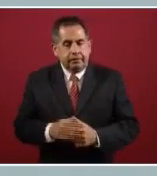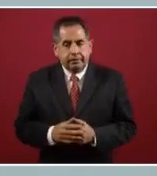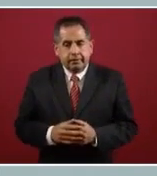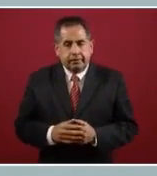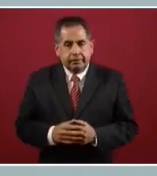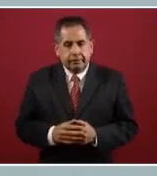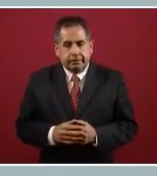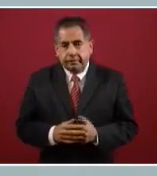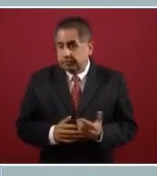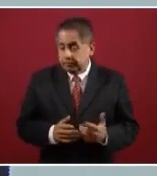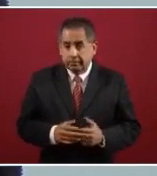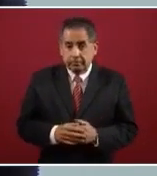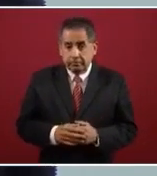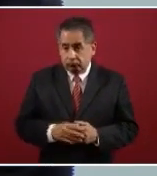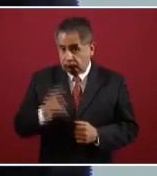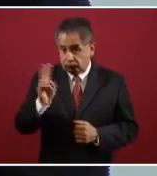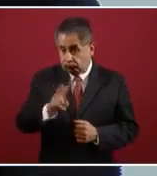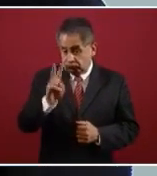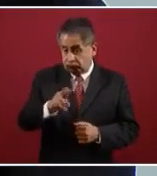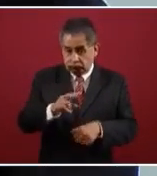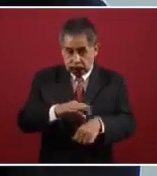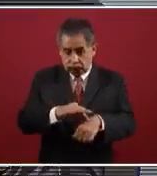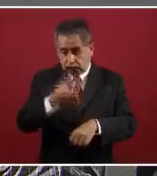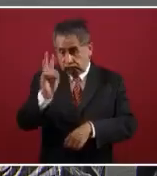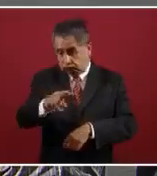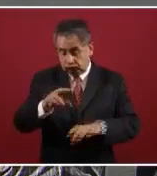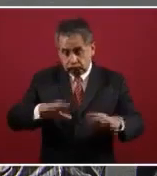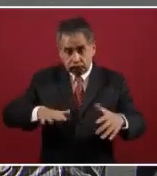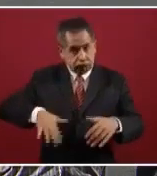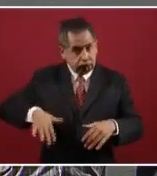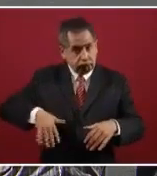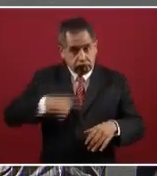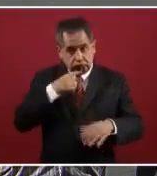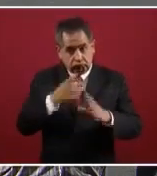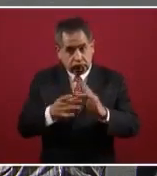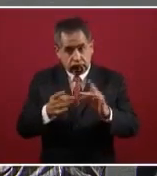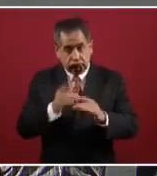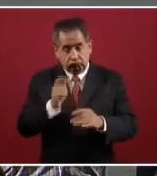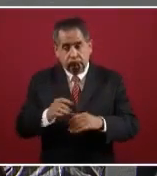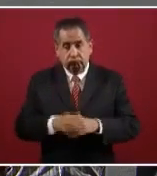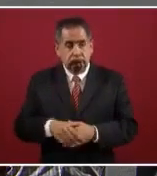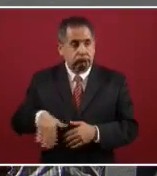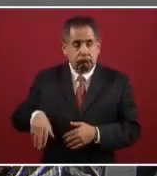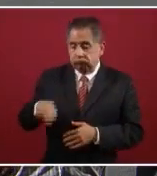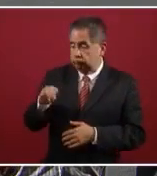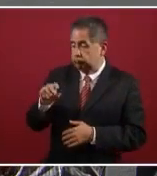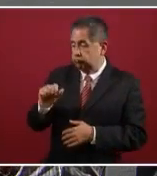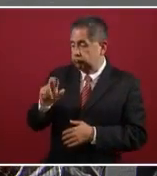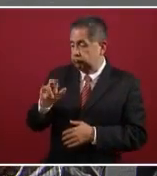Es real lo que aquí planteó María Luisa,